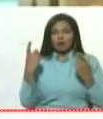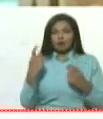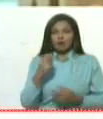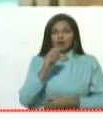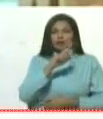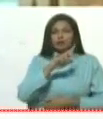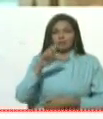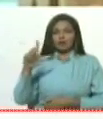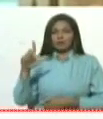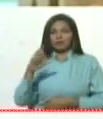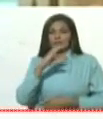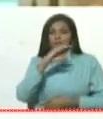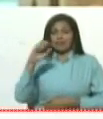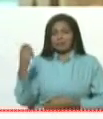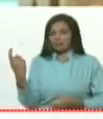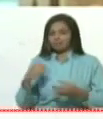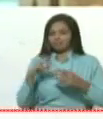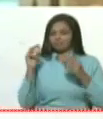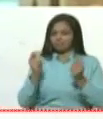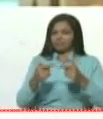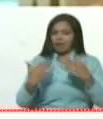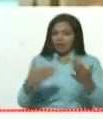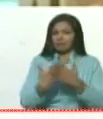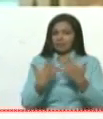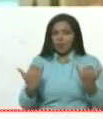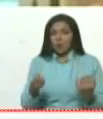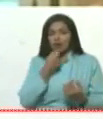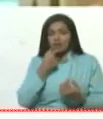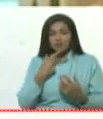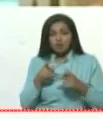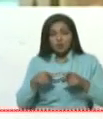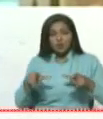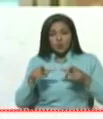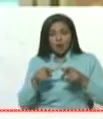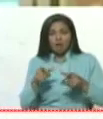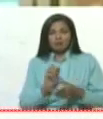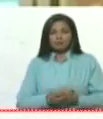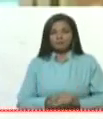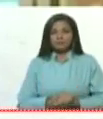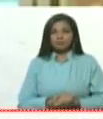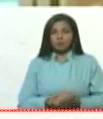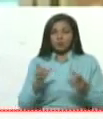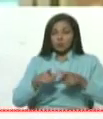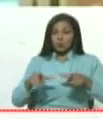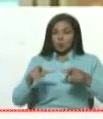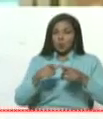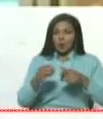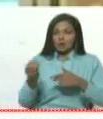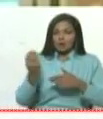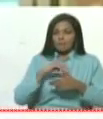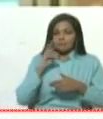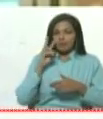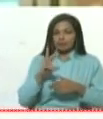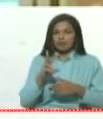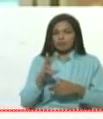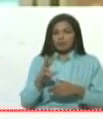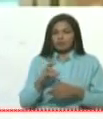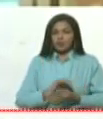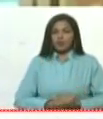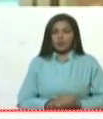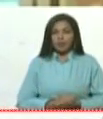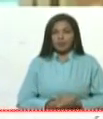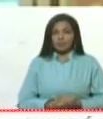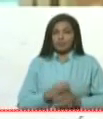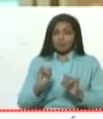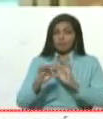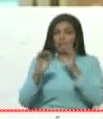Catialamar de inmediato para seguir embelleciendo, de verdad, uno de los lugares que más frecuento yo es